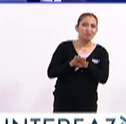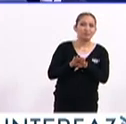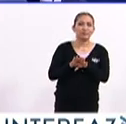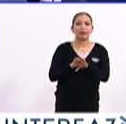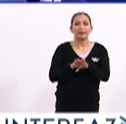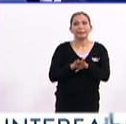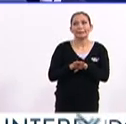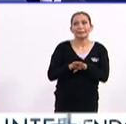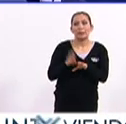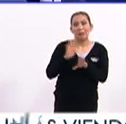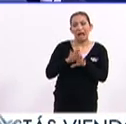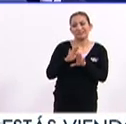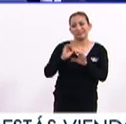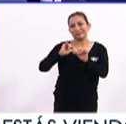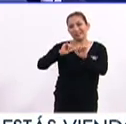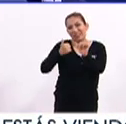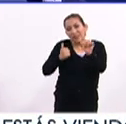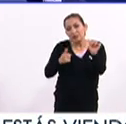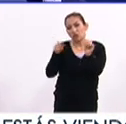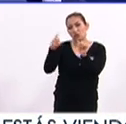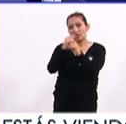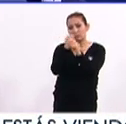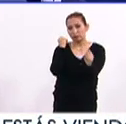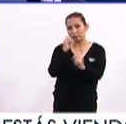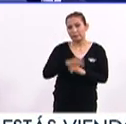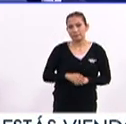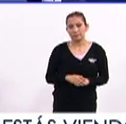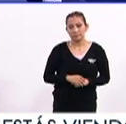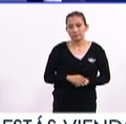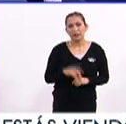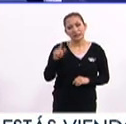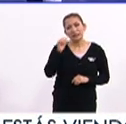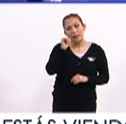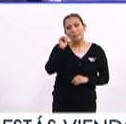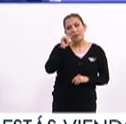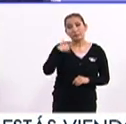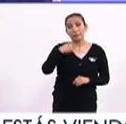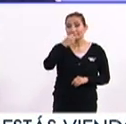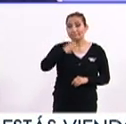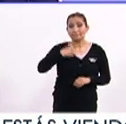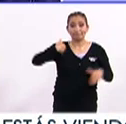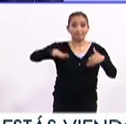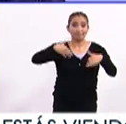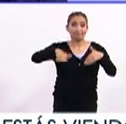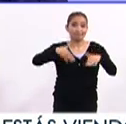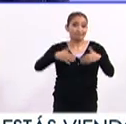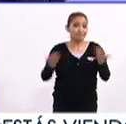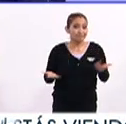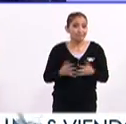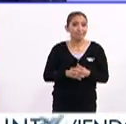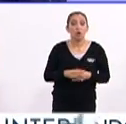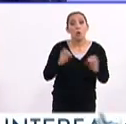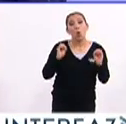más retrasado en la cuestión de transporte, entonces casi siempre me tocaba caminar a cualquier parte